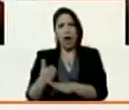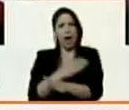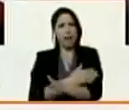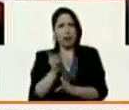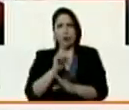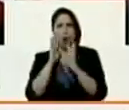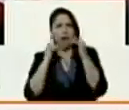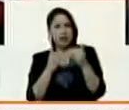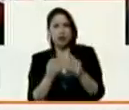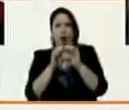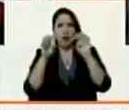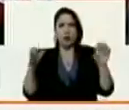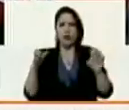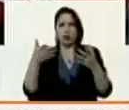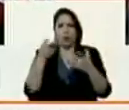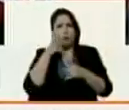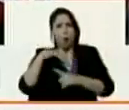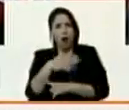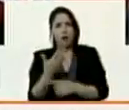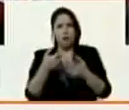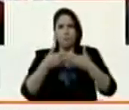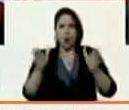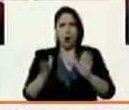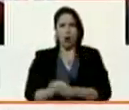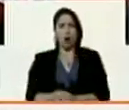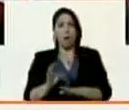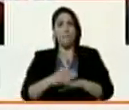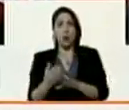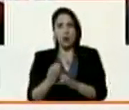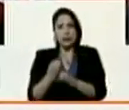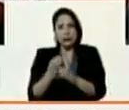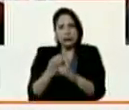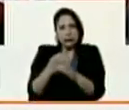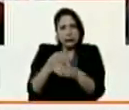le diste educación al pueblo? Porque ellos van apretando, ¿ves?